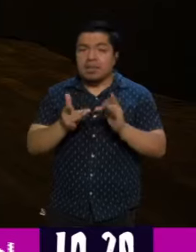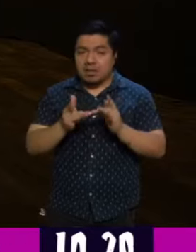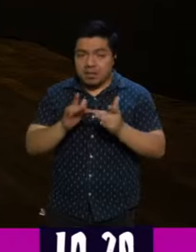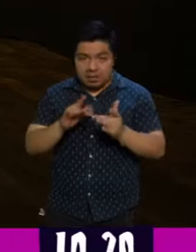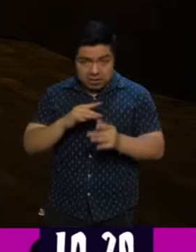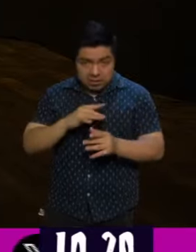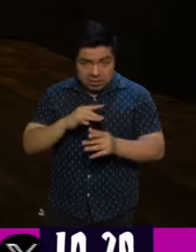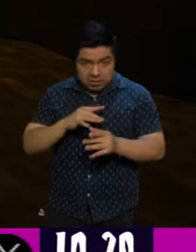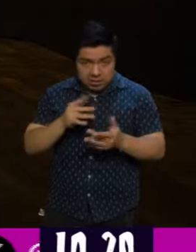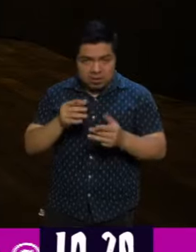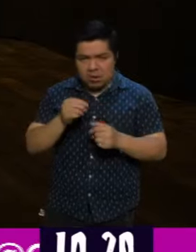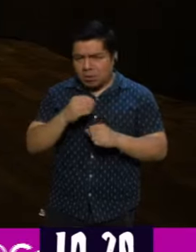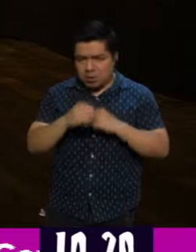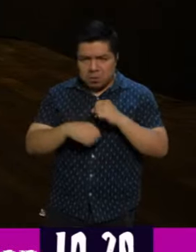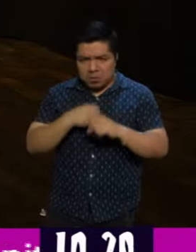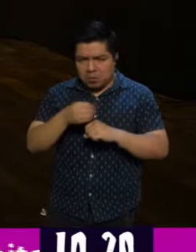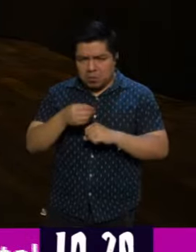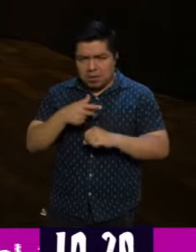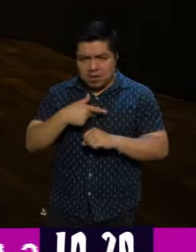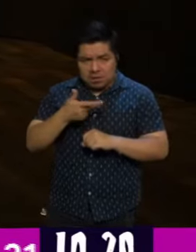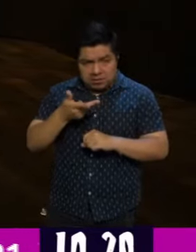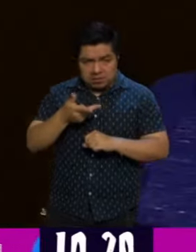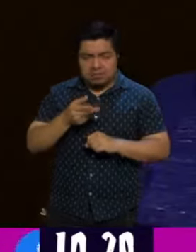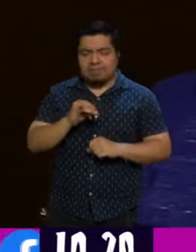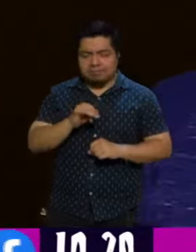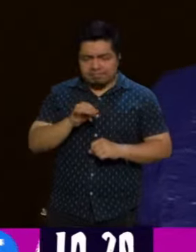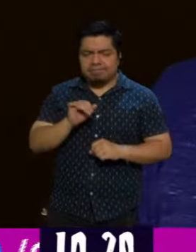redes sociales la obra? ¿O ustedes? Sí, ustedes, a ver. Sí,